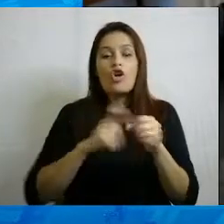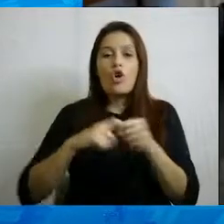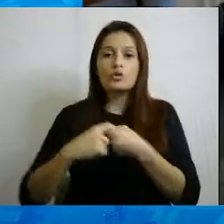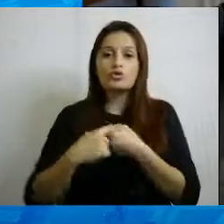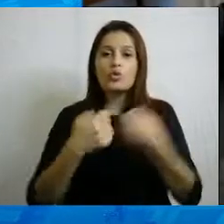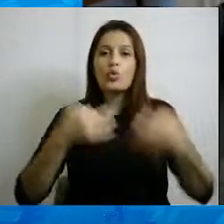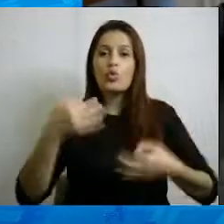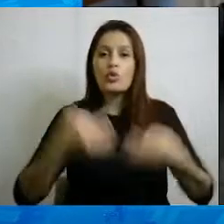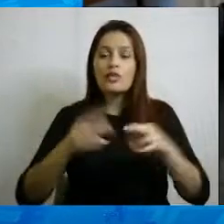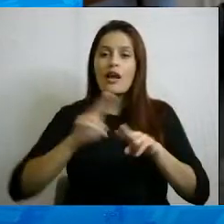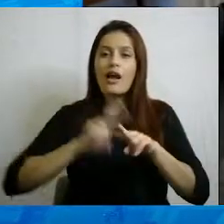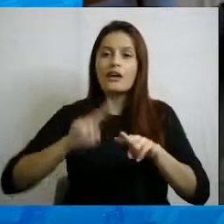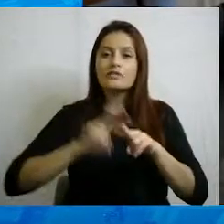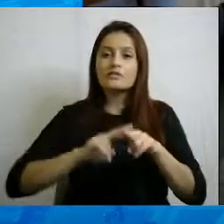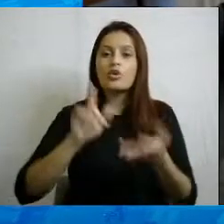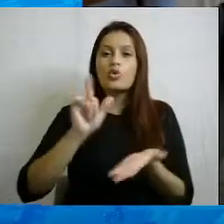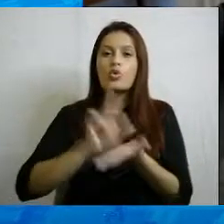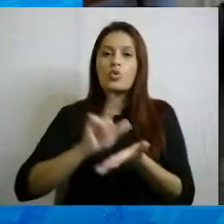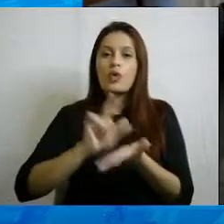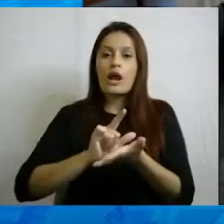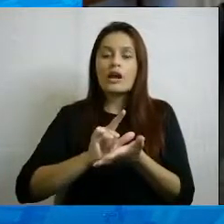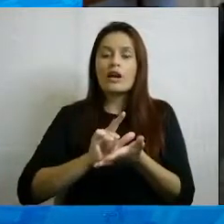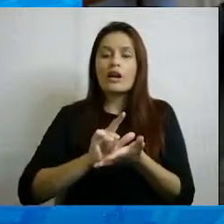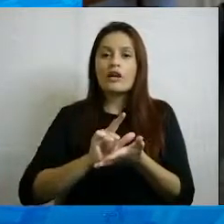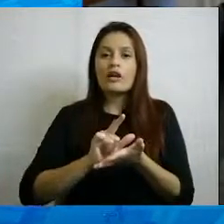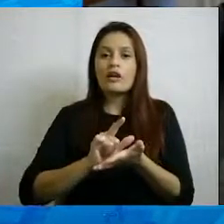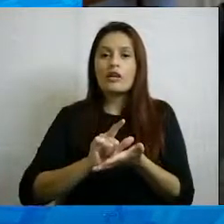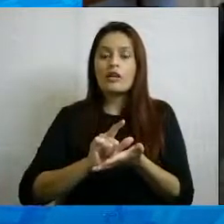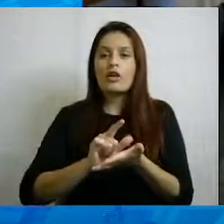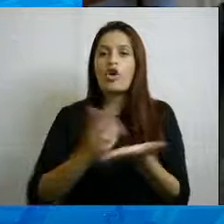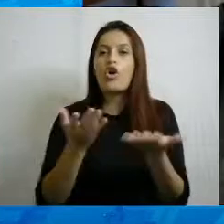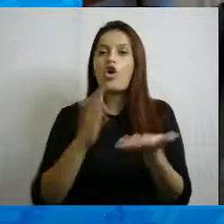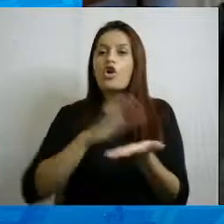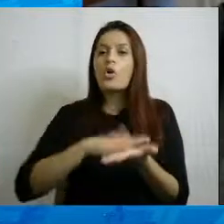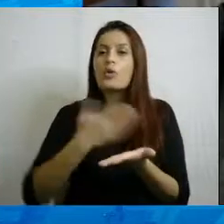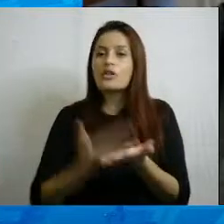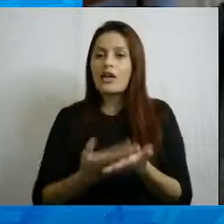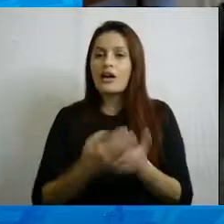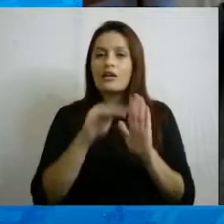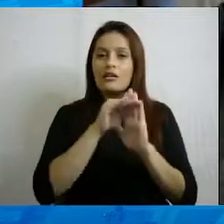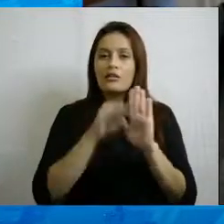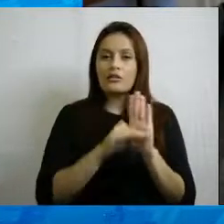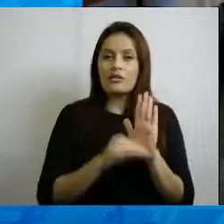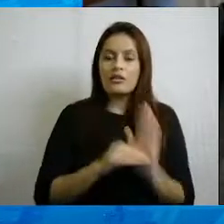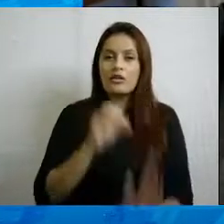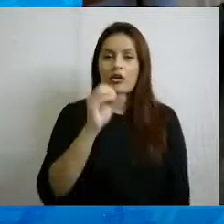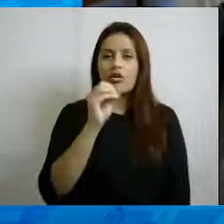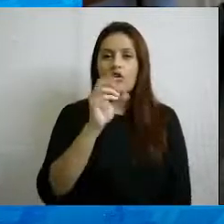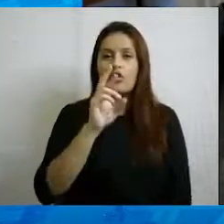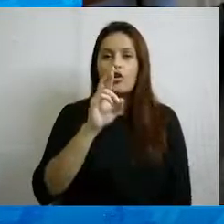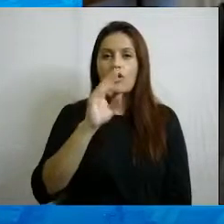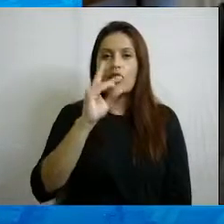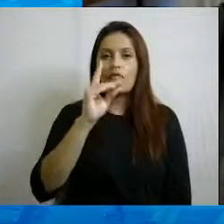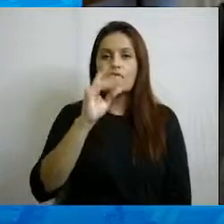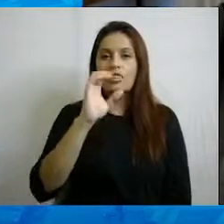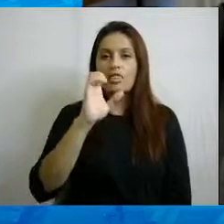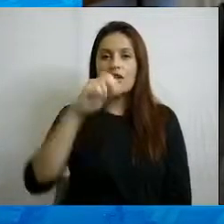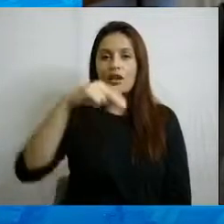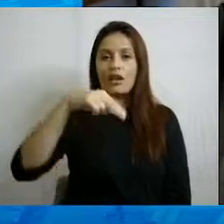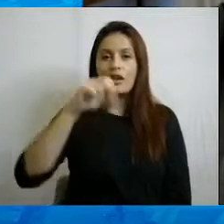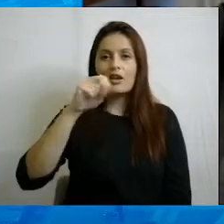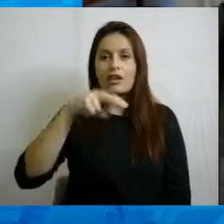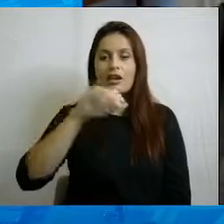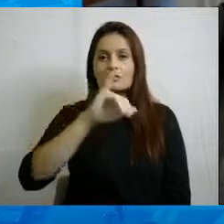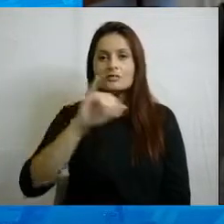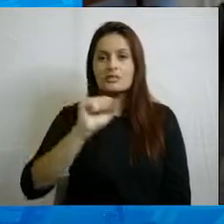crear un espacio de discusión para replantear cómo está compuesta la ordenanza. Recordar que la semana pasada firmamos